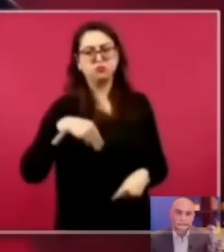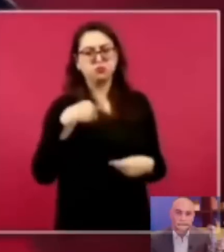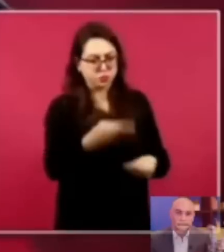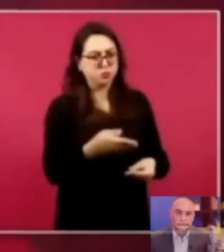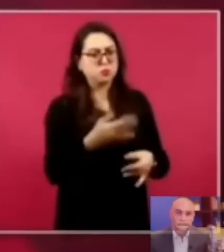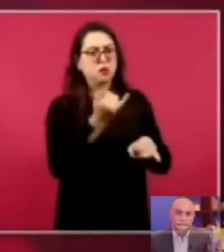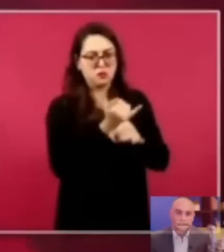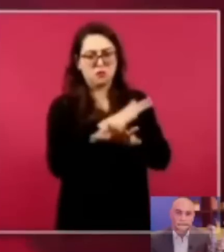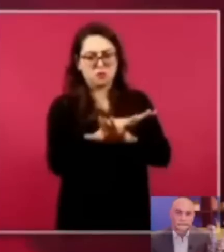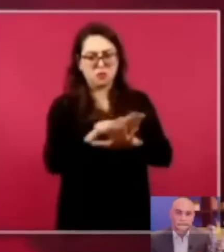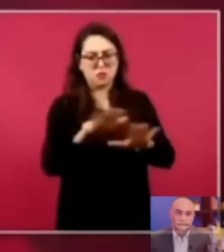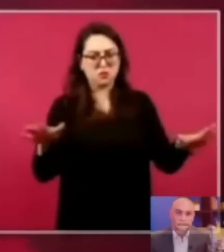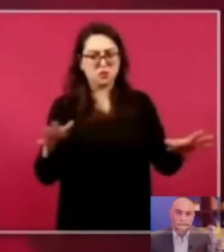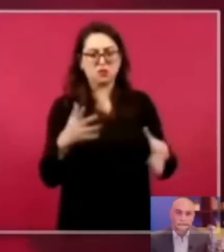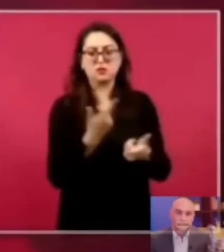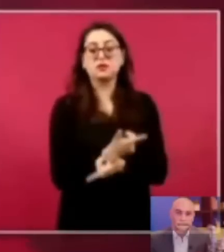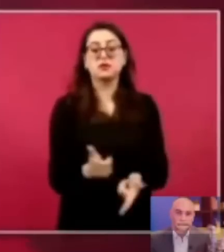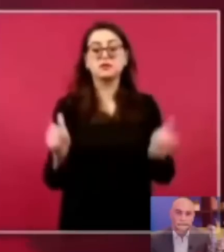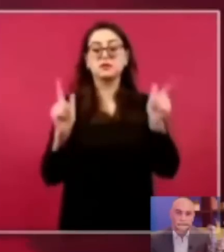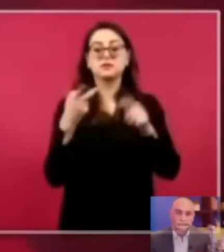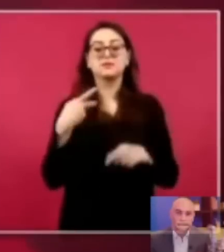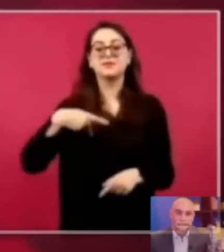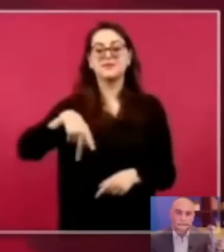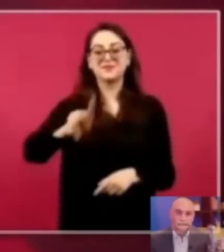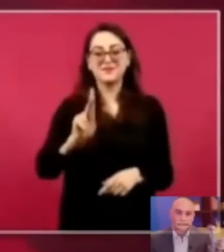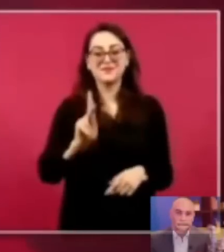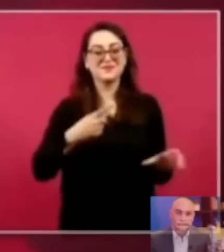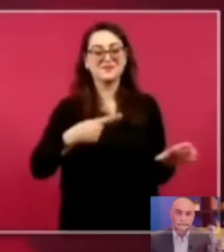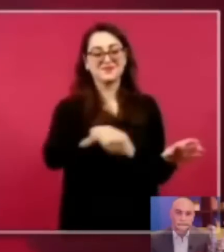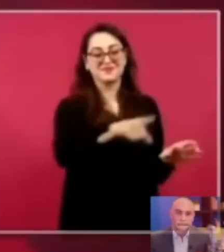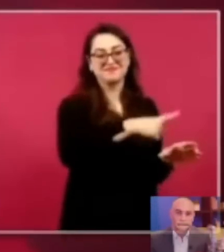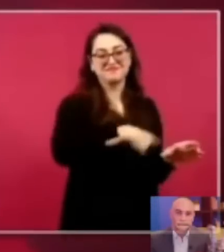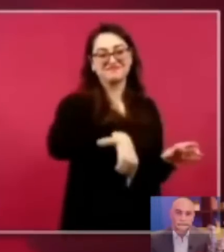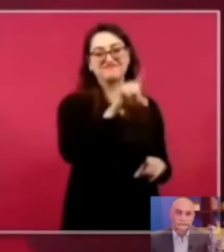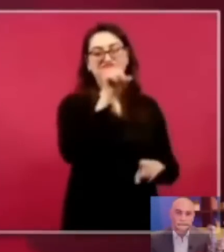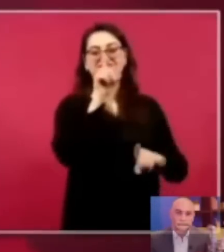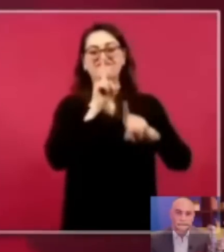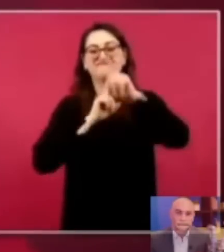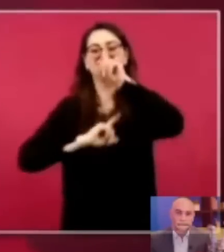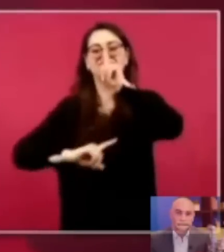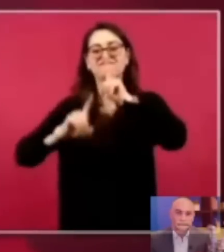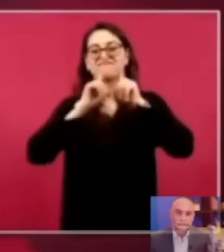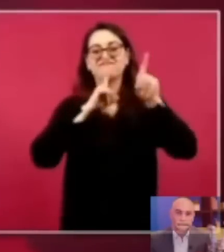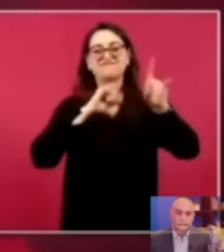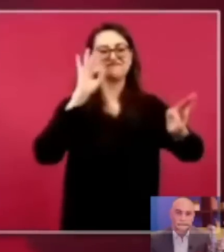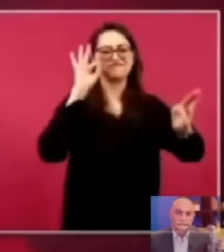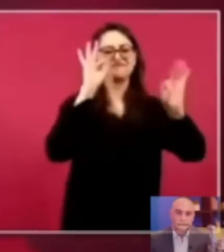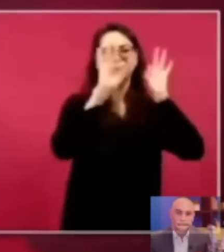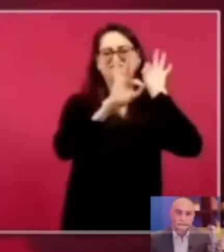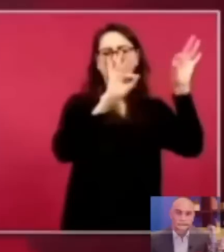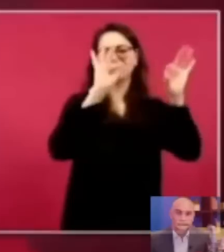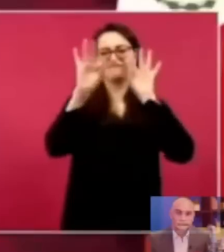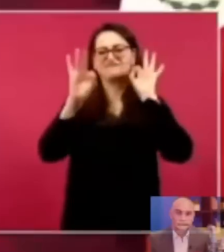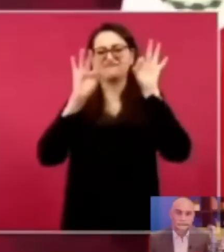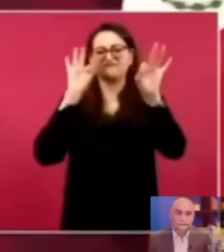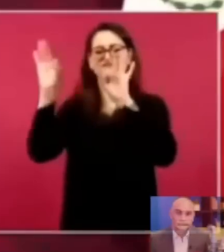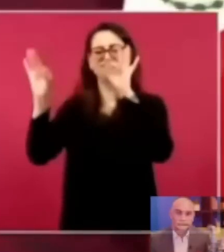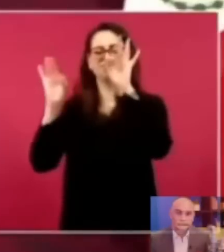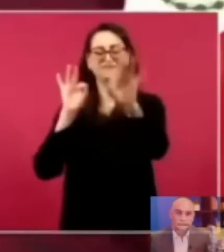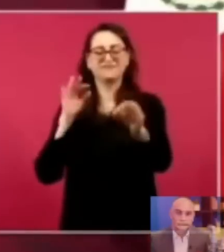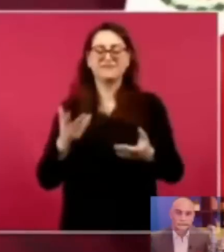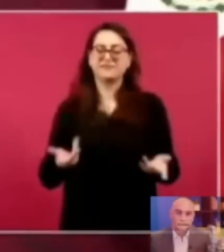pero eso es parte de la propaganda en contra no decir no quieren que se sepa nada no